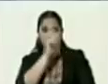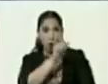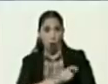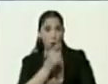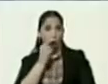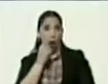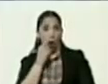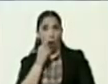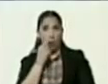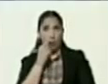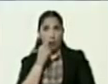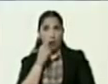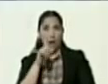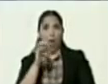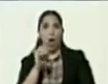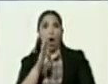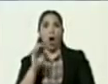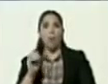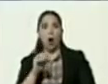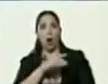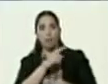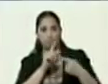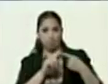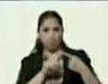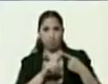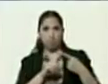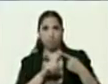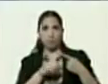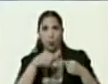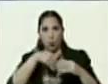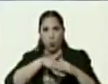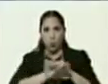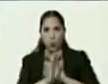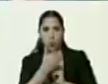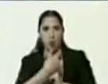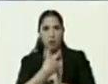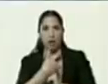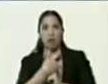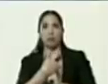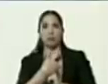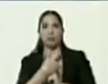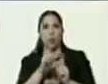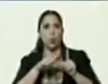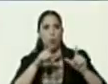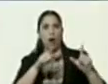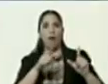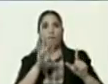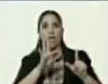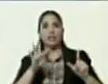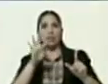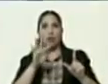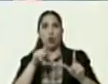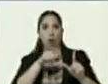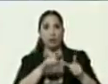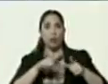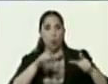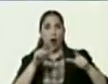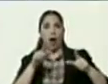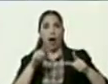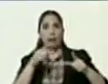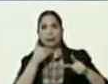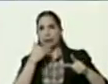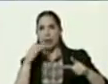albeiro lobo quintero en una caleta en el sector francisco rondón que también es un sector fronterizo